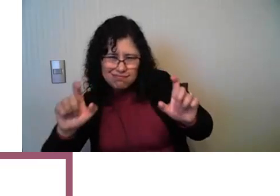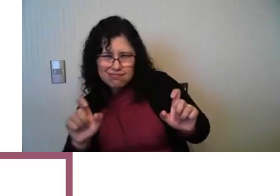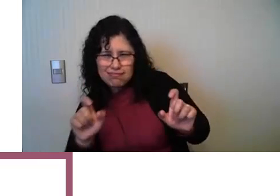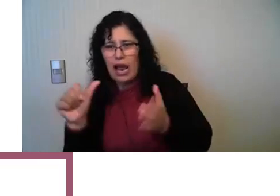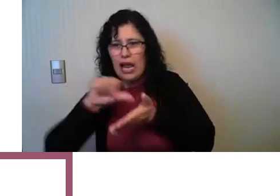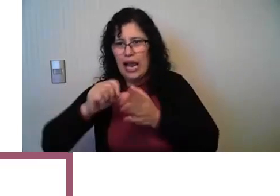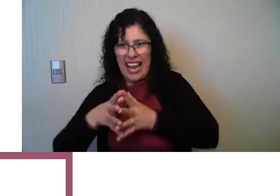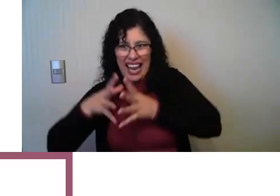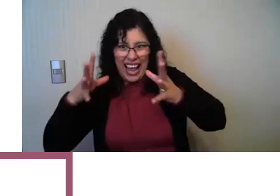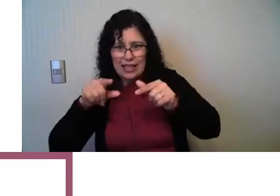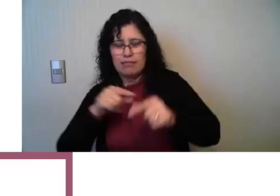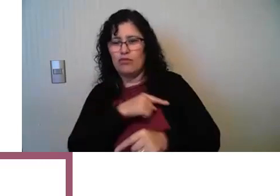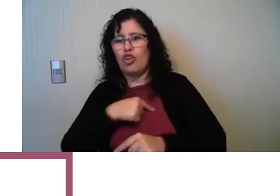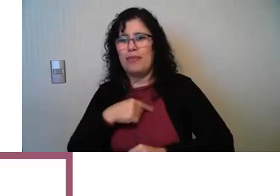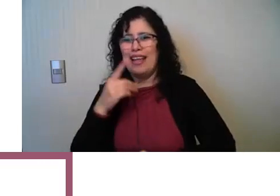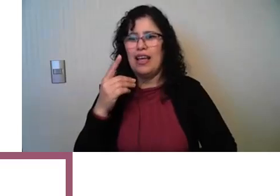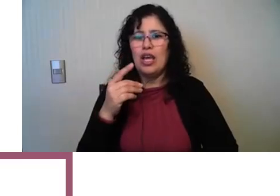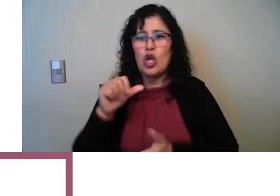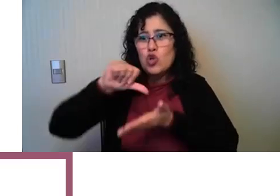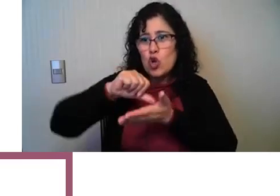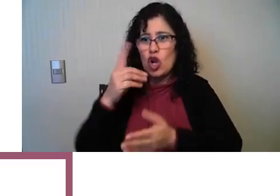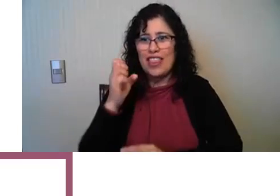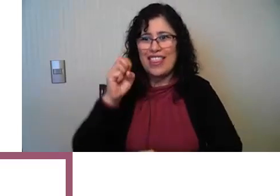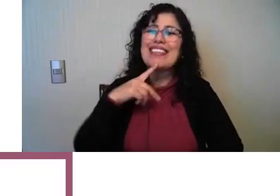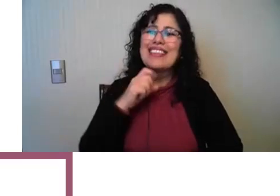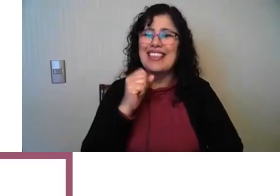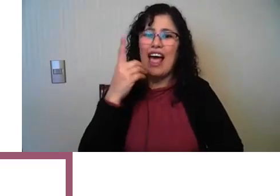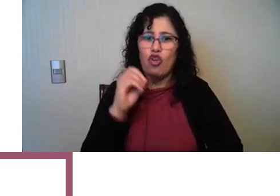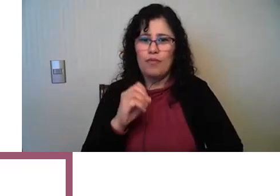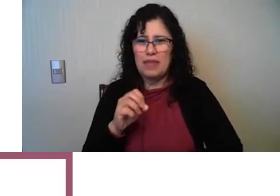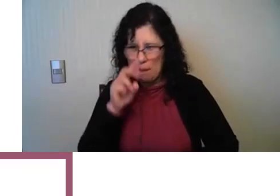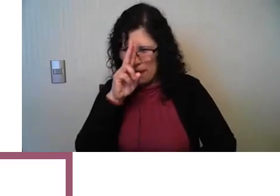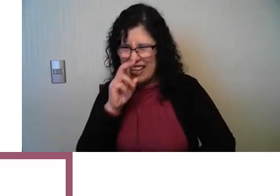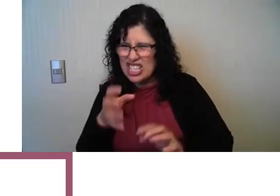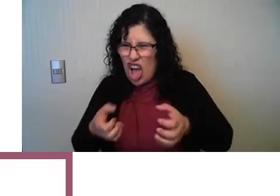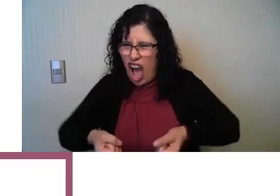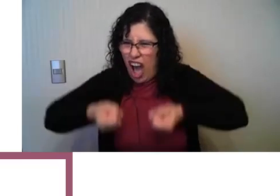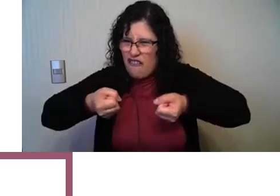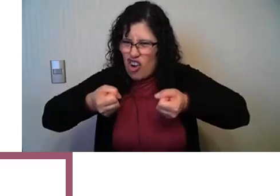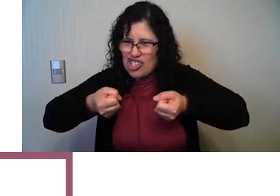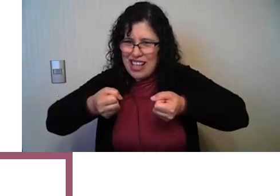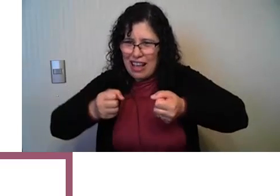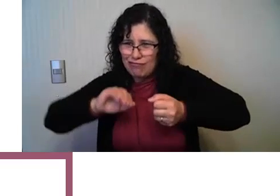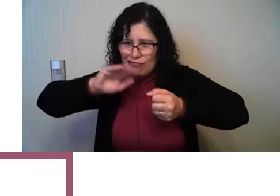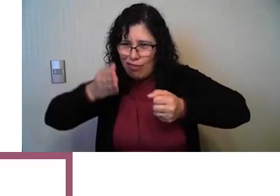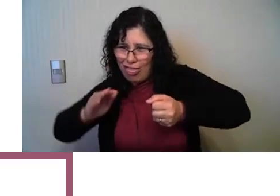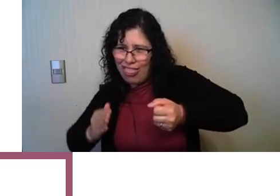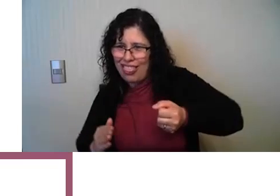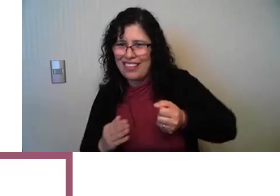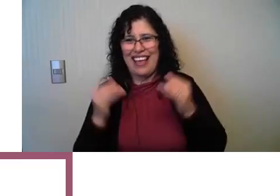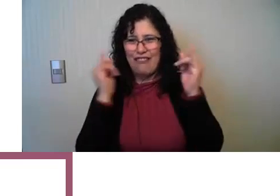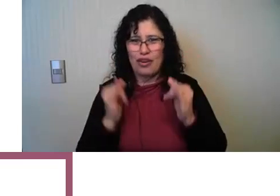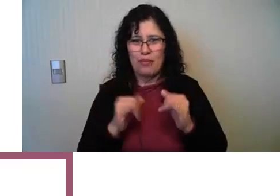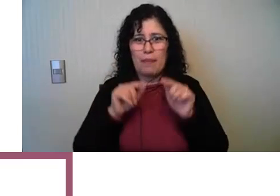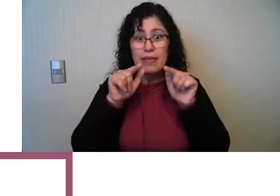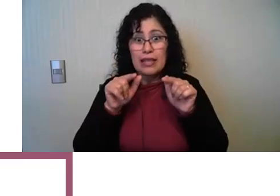núcleo dentado, que es como una bolsa corrugada abierta hacia media. Estas fibras